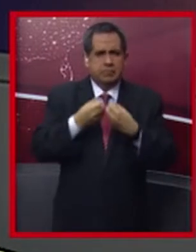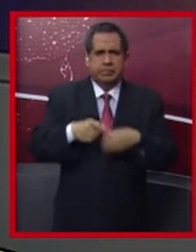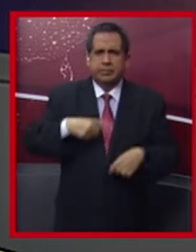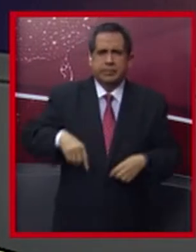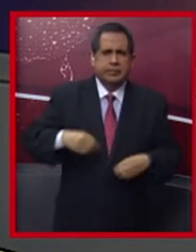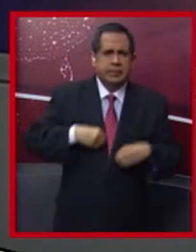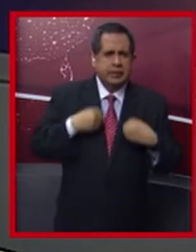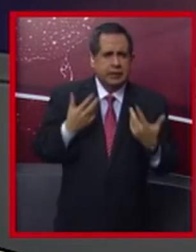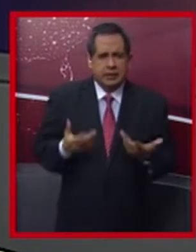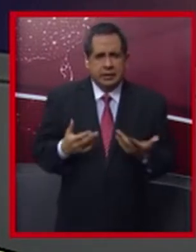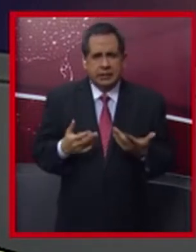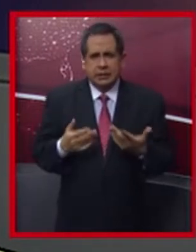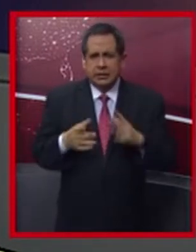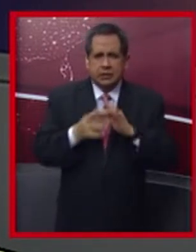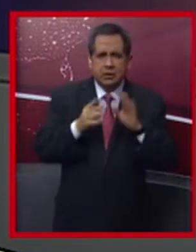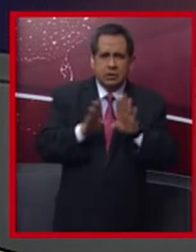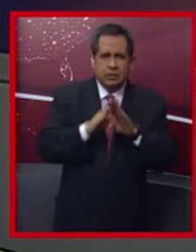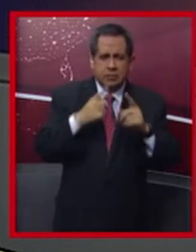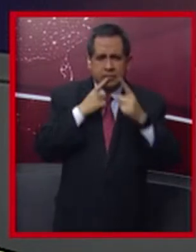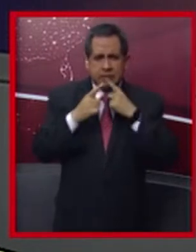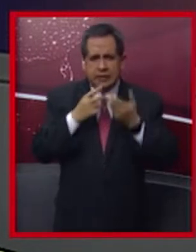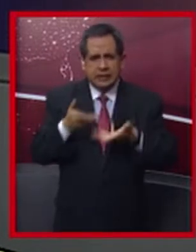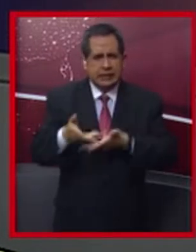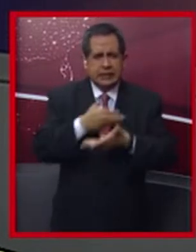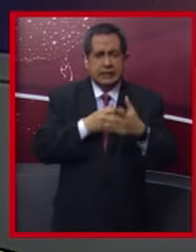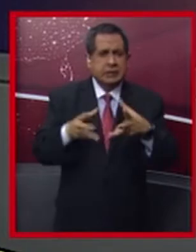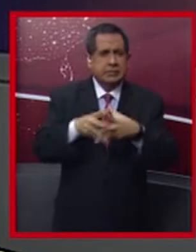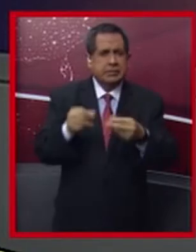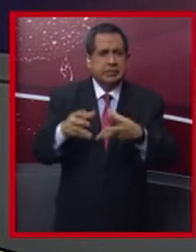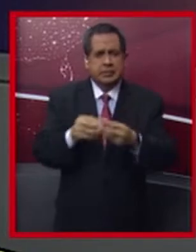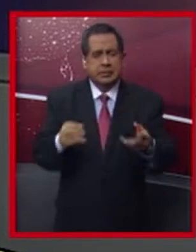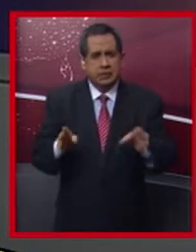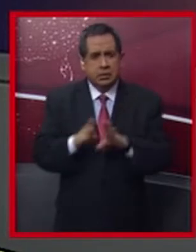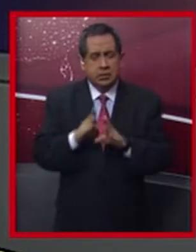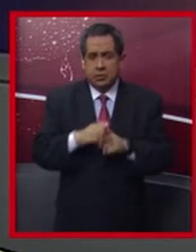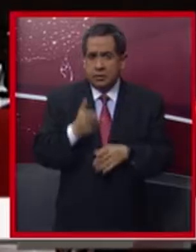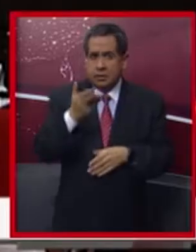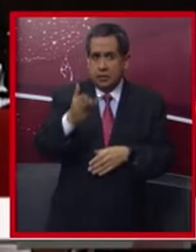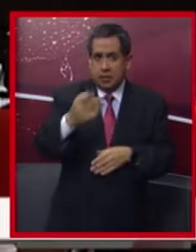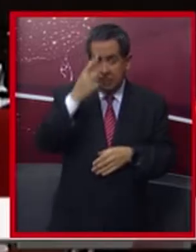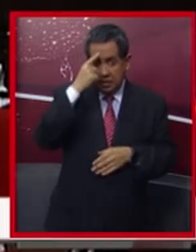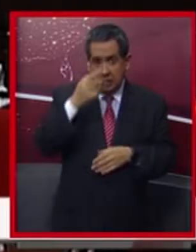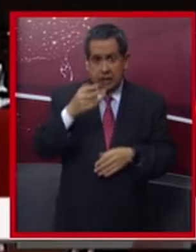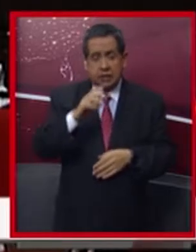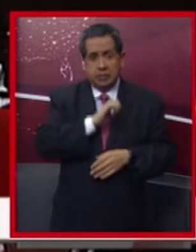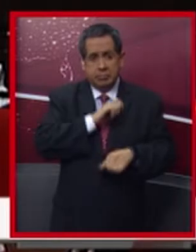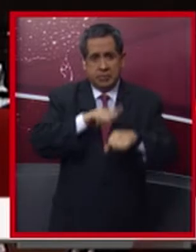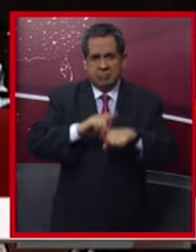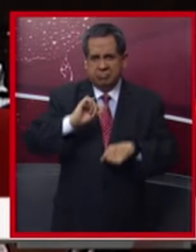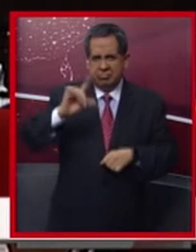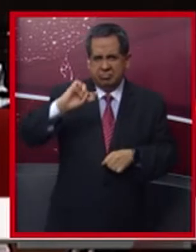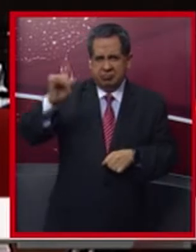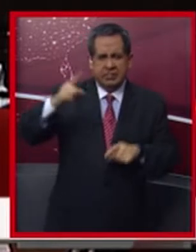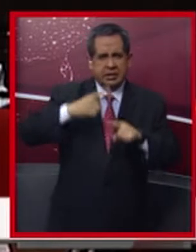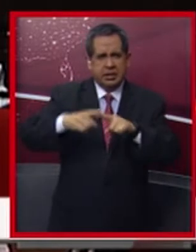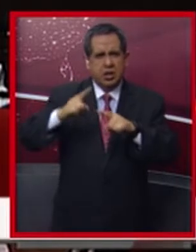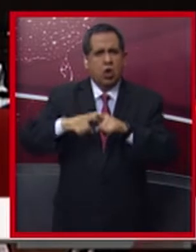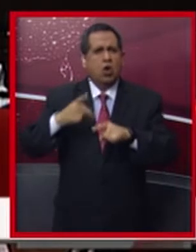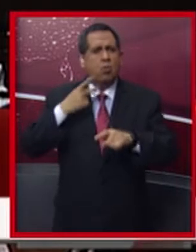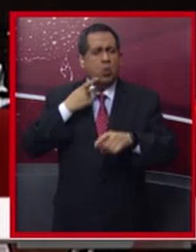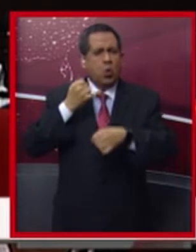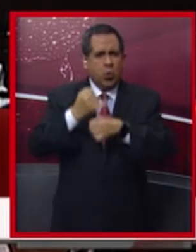a su patrimonio, vida e integridad física, así como desapariciones, por lo que se propuso que especialistas en las